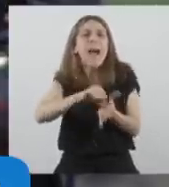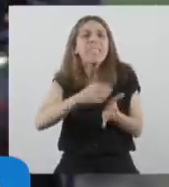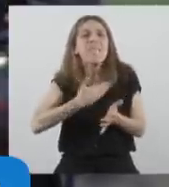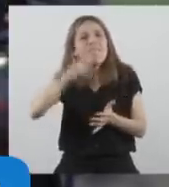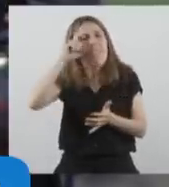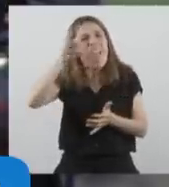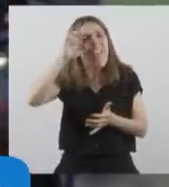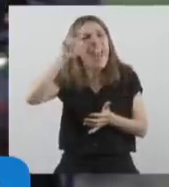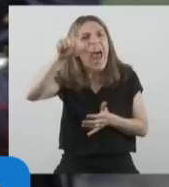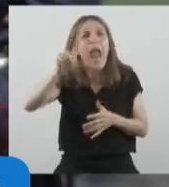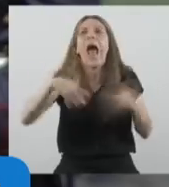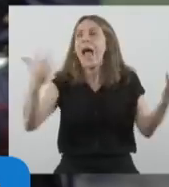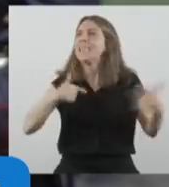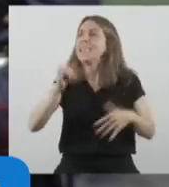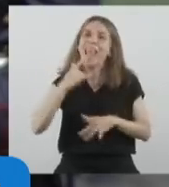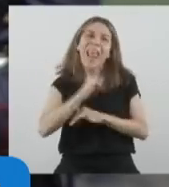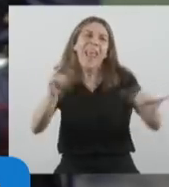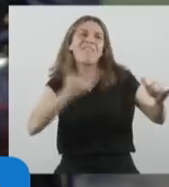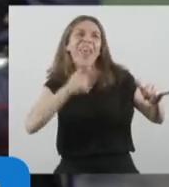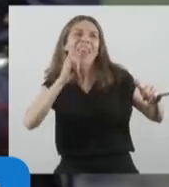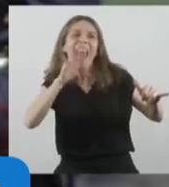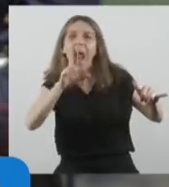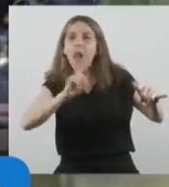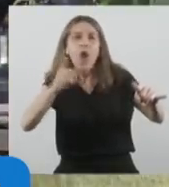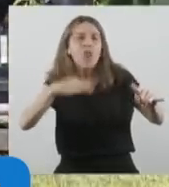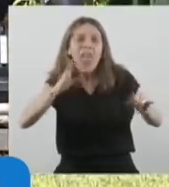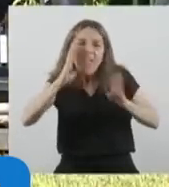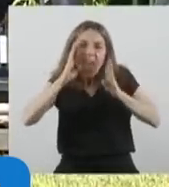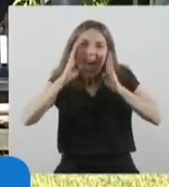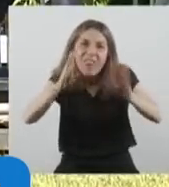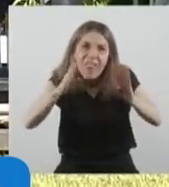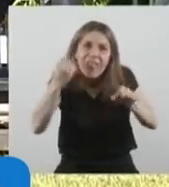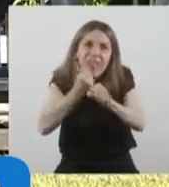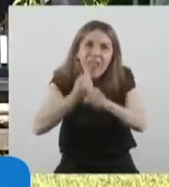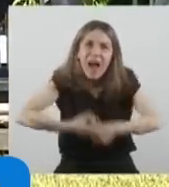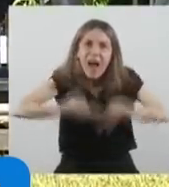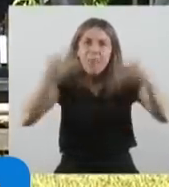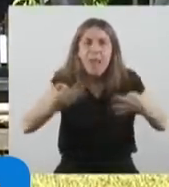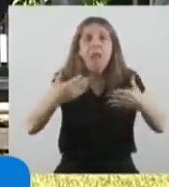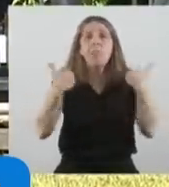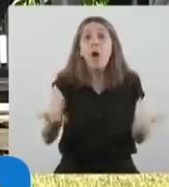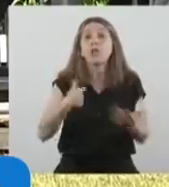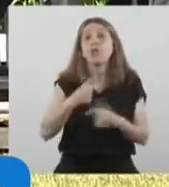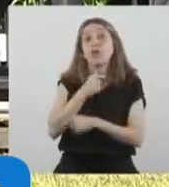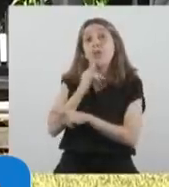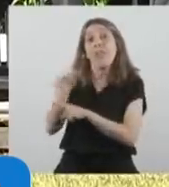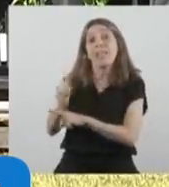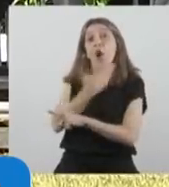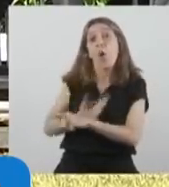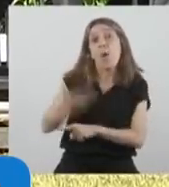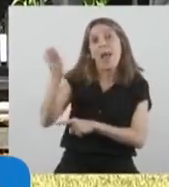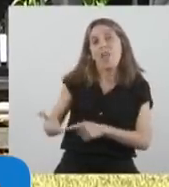federalismo no se declama el federalismo se hace y quiero decirle querido gobernador